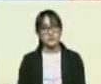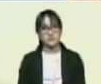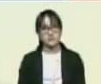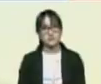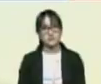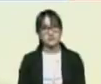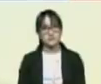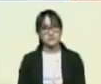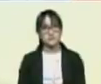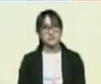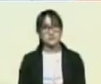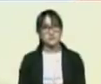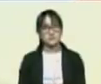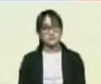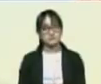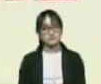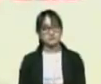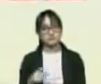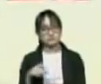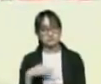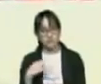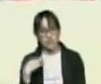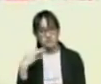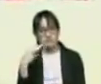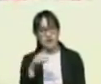el candidato de la clase obrera